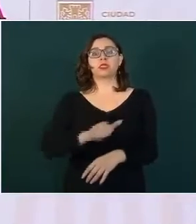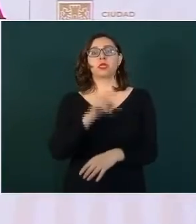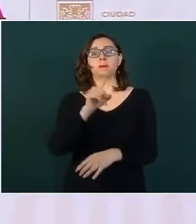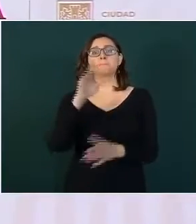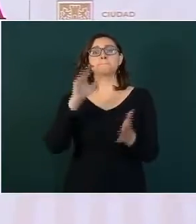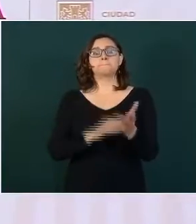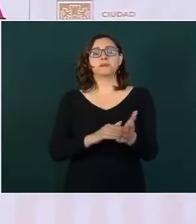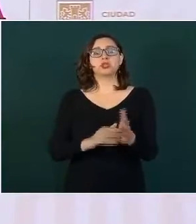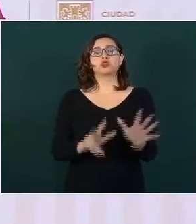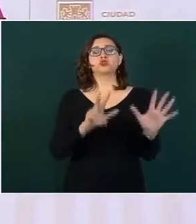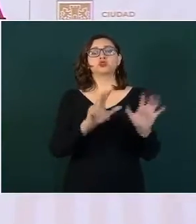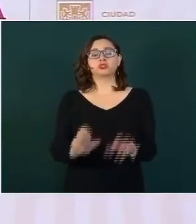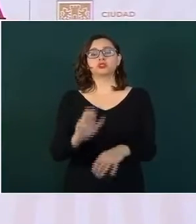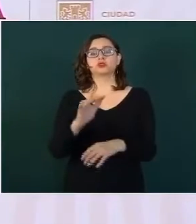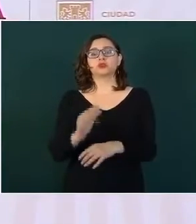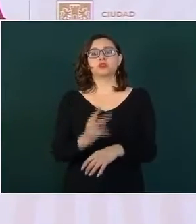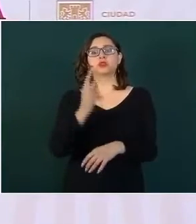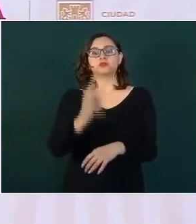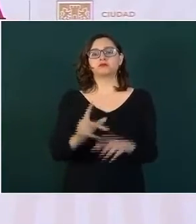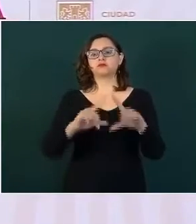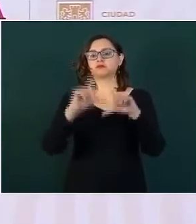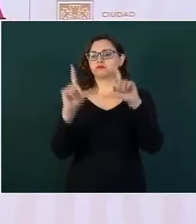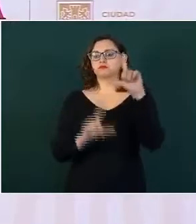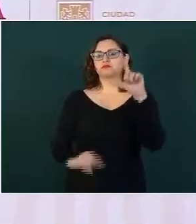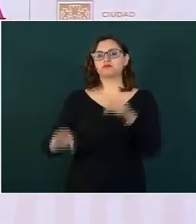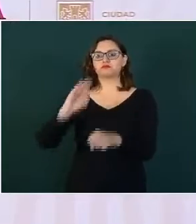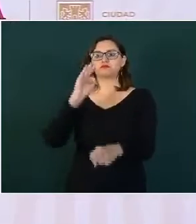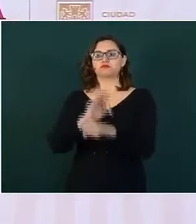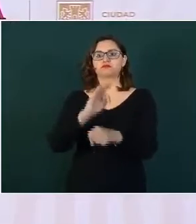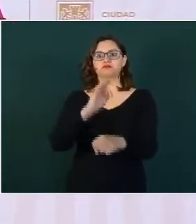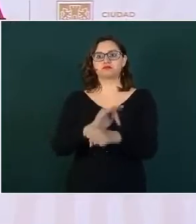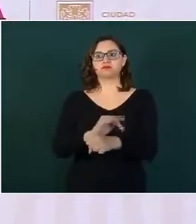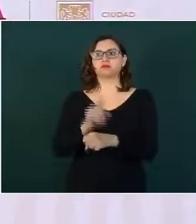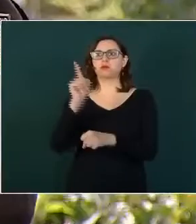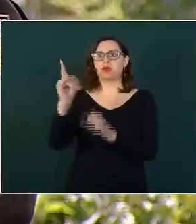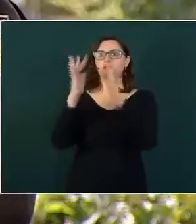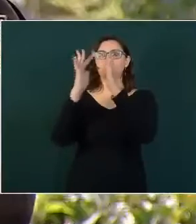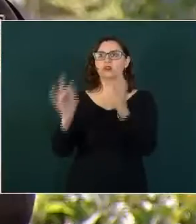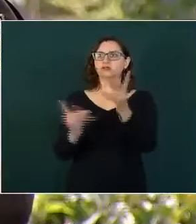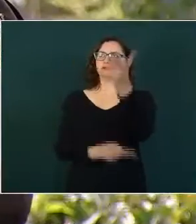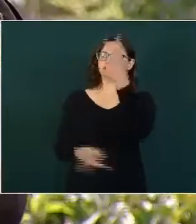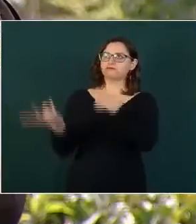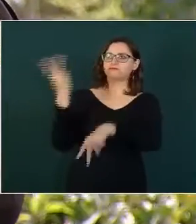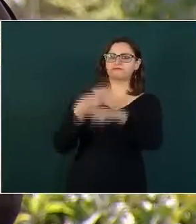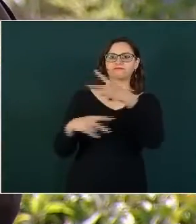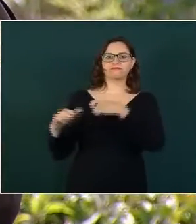1862 defendió la soberanía nacional ante la segunda intervención francesa.